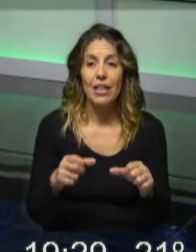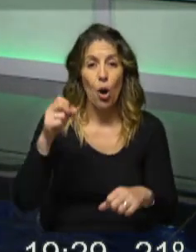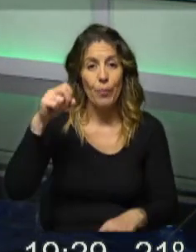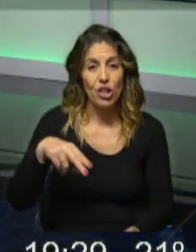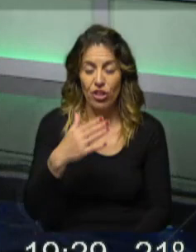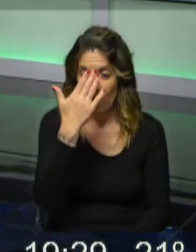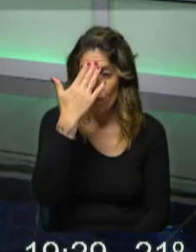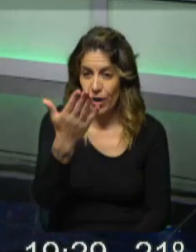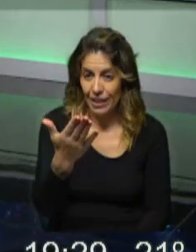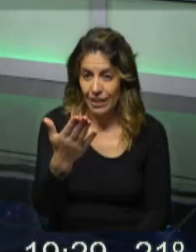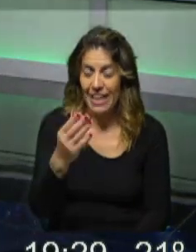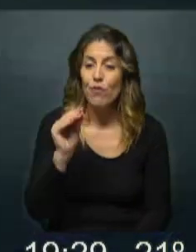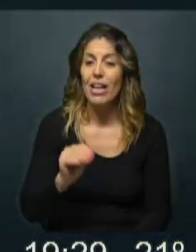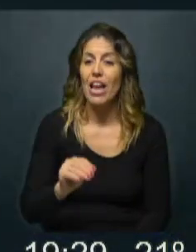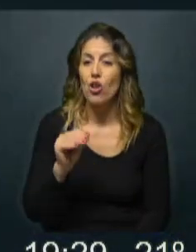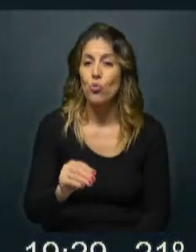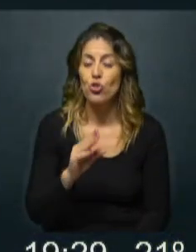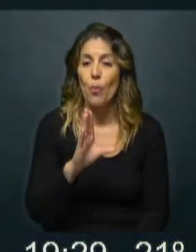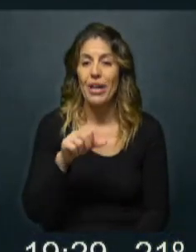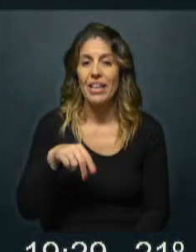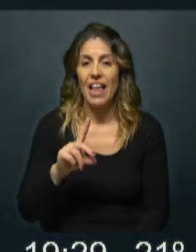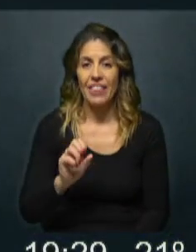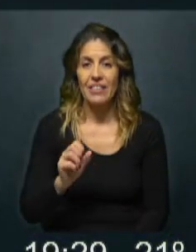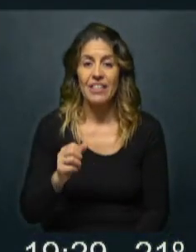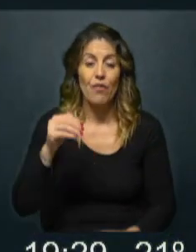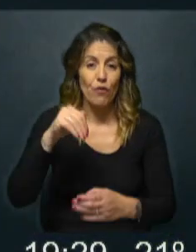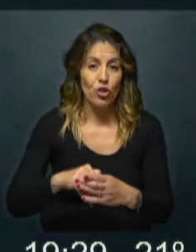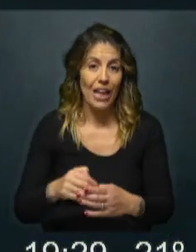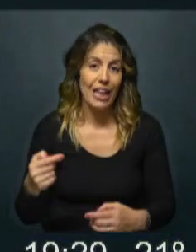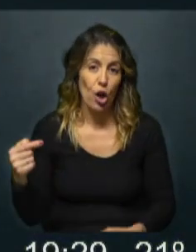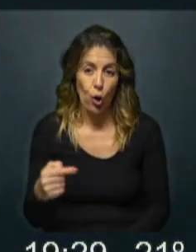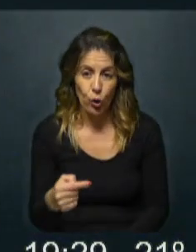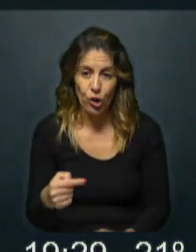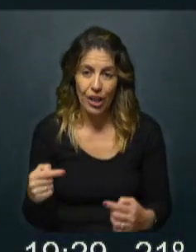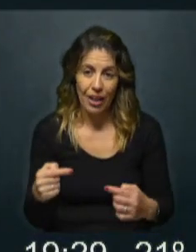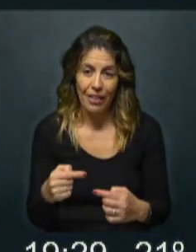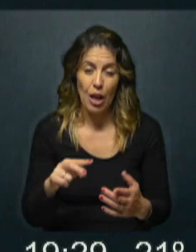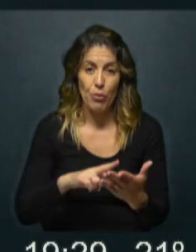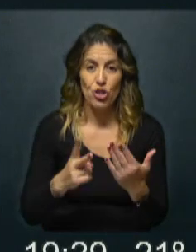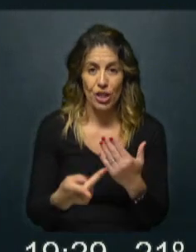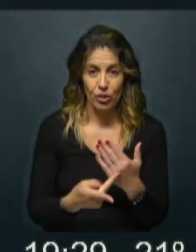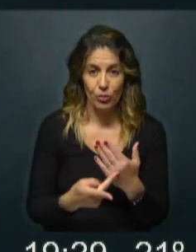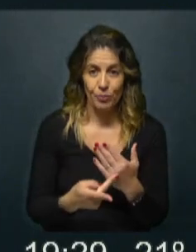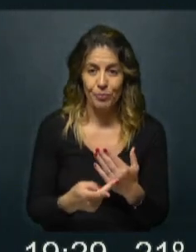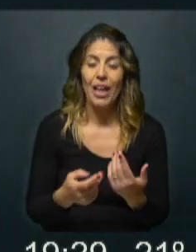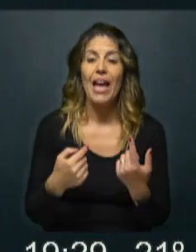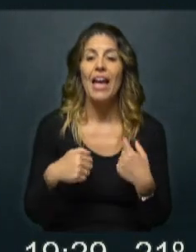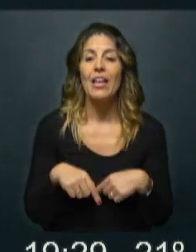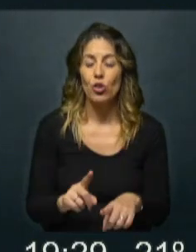es el anuncio de pena desde que iba a votar en contra de el proyecto Entonces